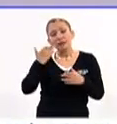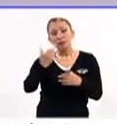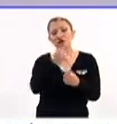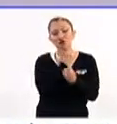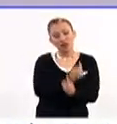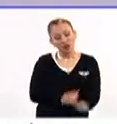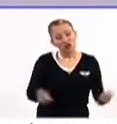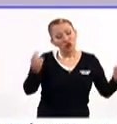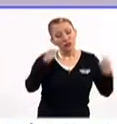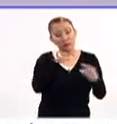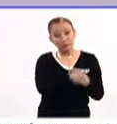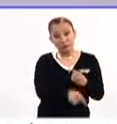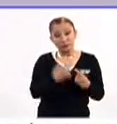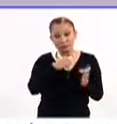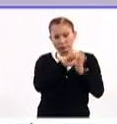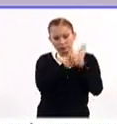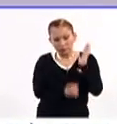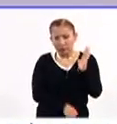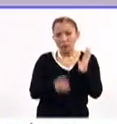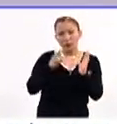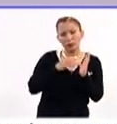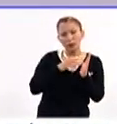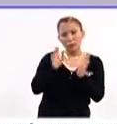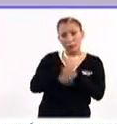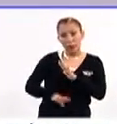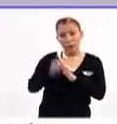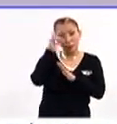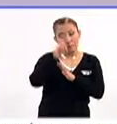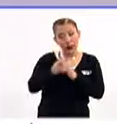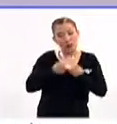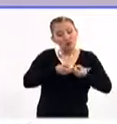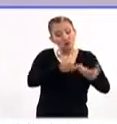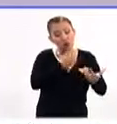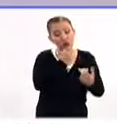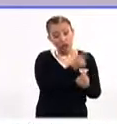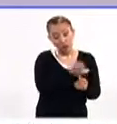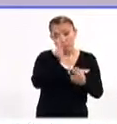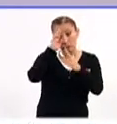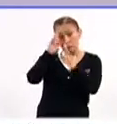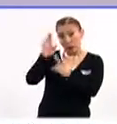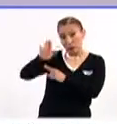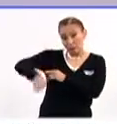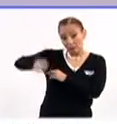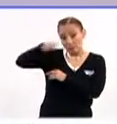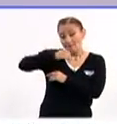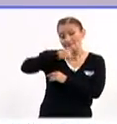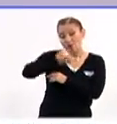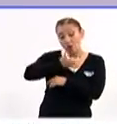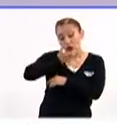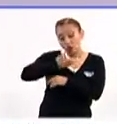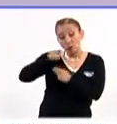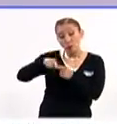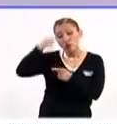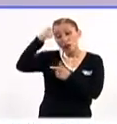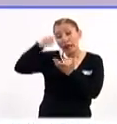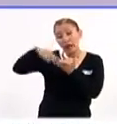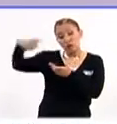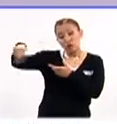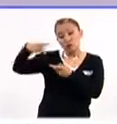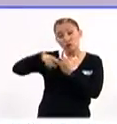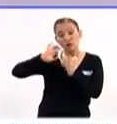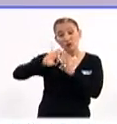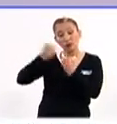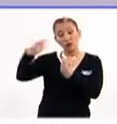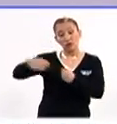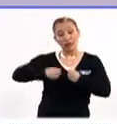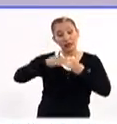los niños. Obrar con el ejemplo es la manera básica para transmitir a los pequeños el respeto por las costumbres, las creencias y las